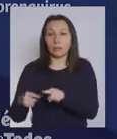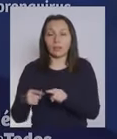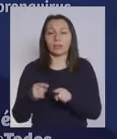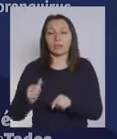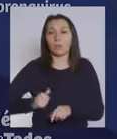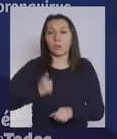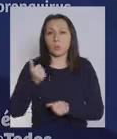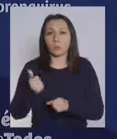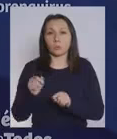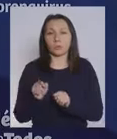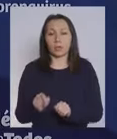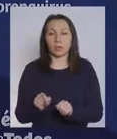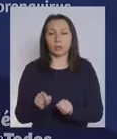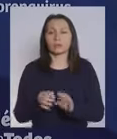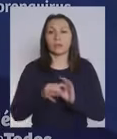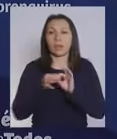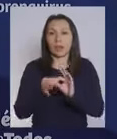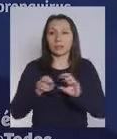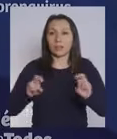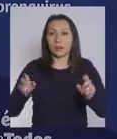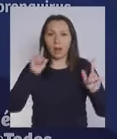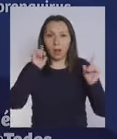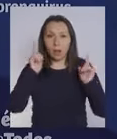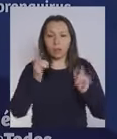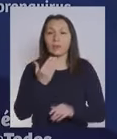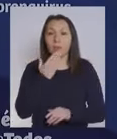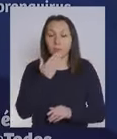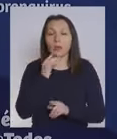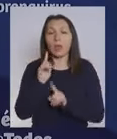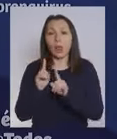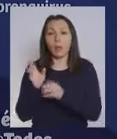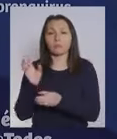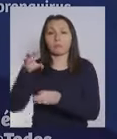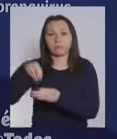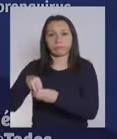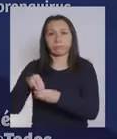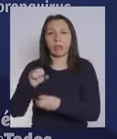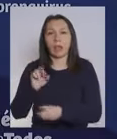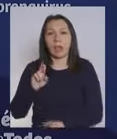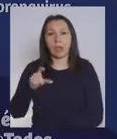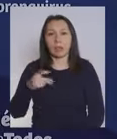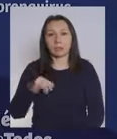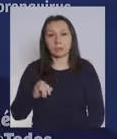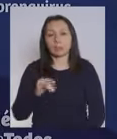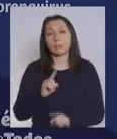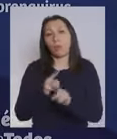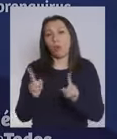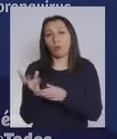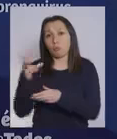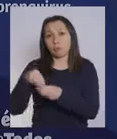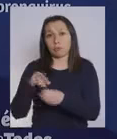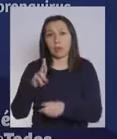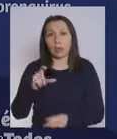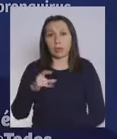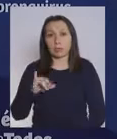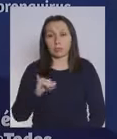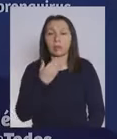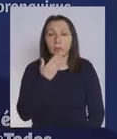en forma voluntaria. Gracias a las radios también, aquellas que pertenecen a Archie y a las que no pertenecen a Archie